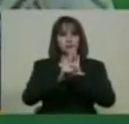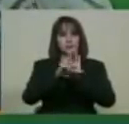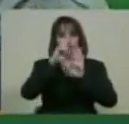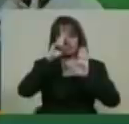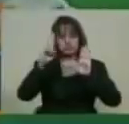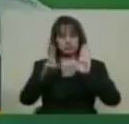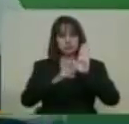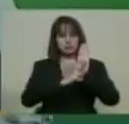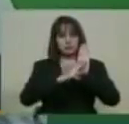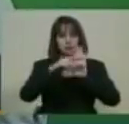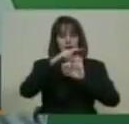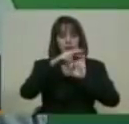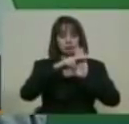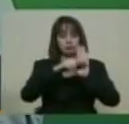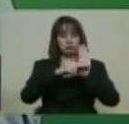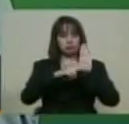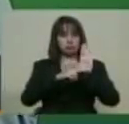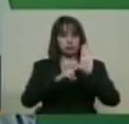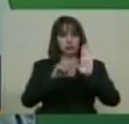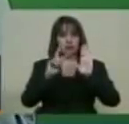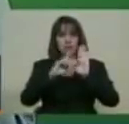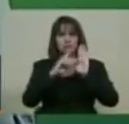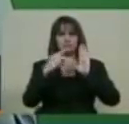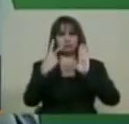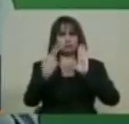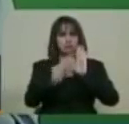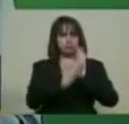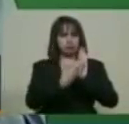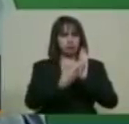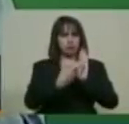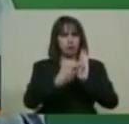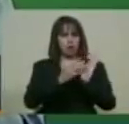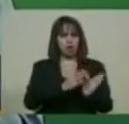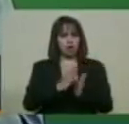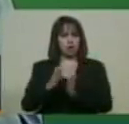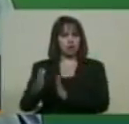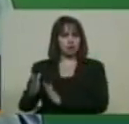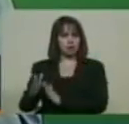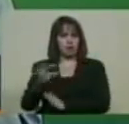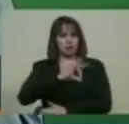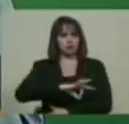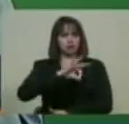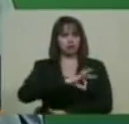obedeciendo los principios de cambios estructurales de la sociedad venezolana,